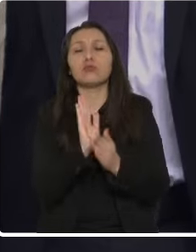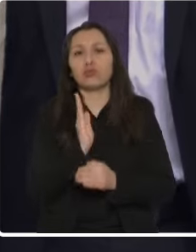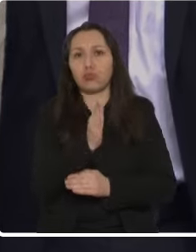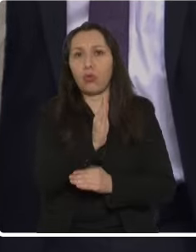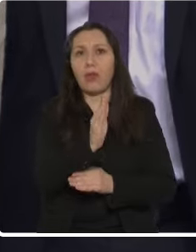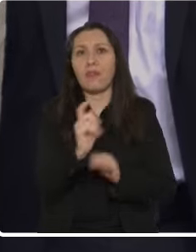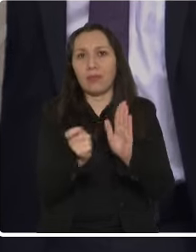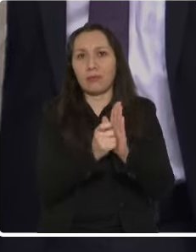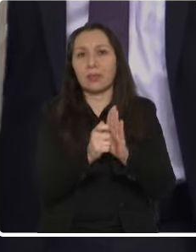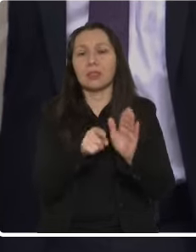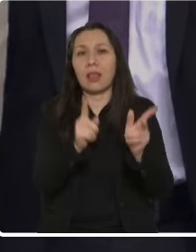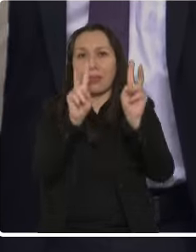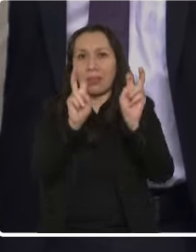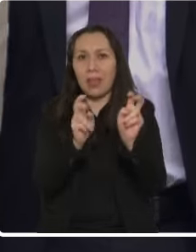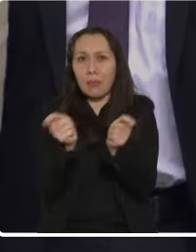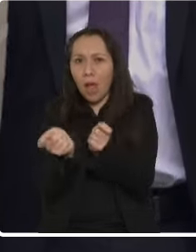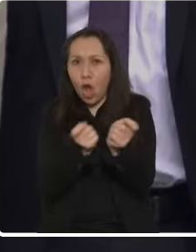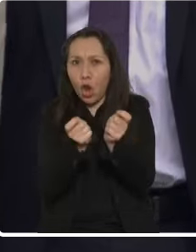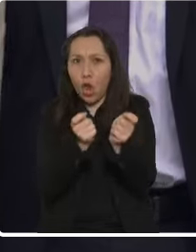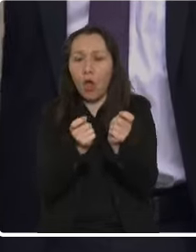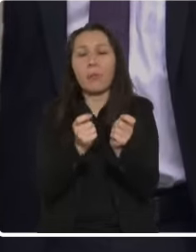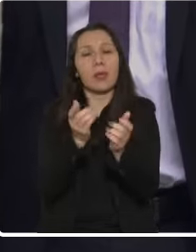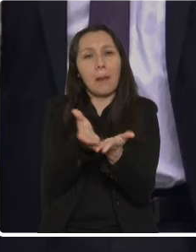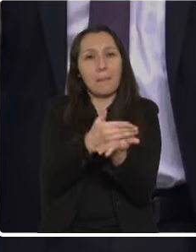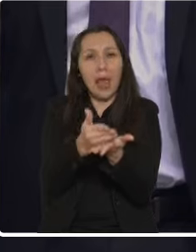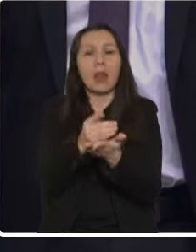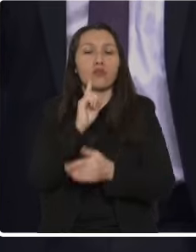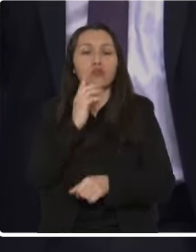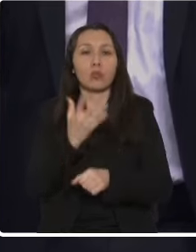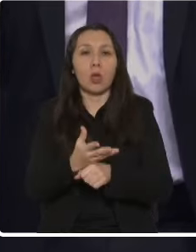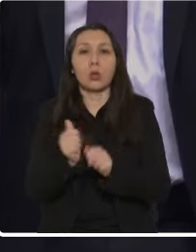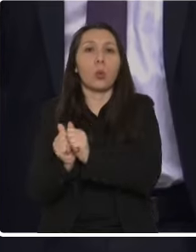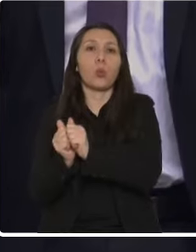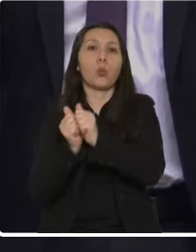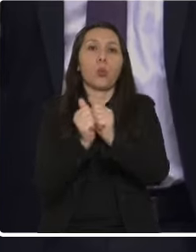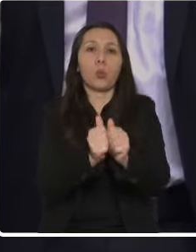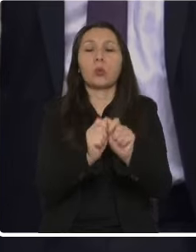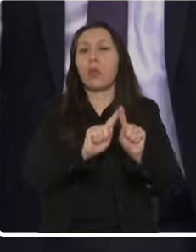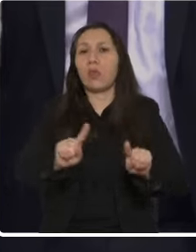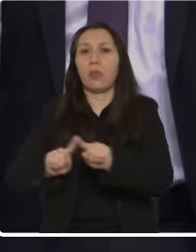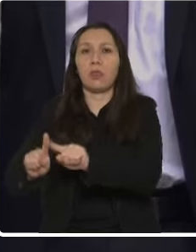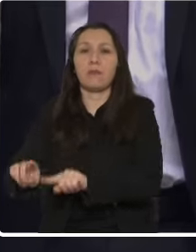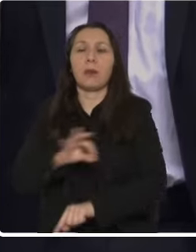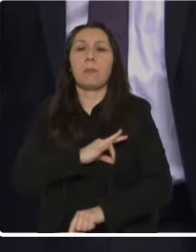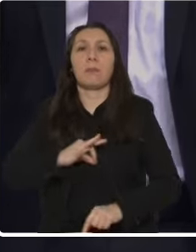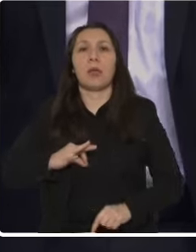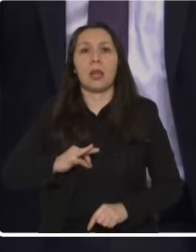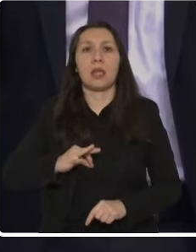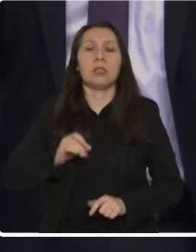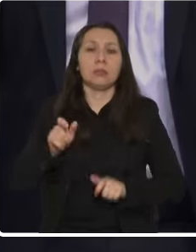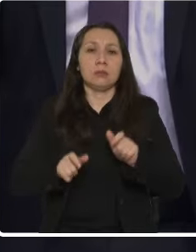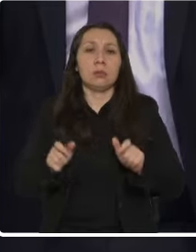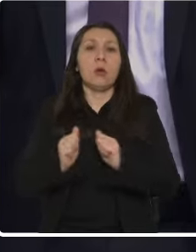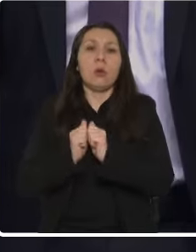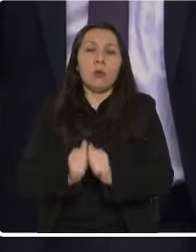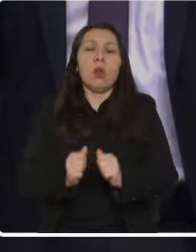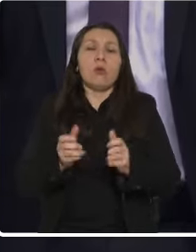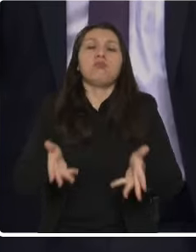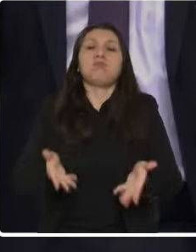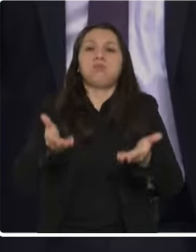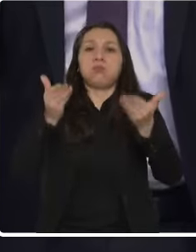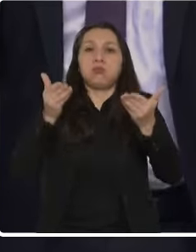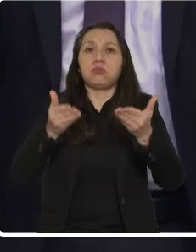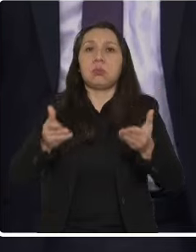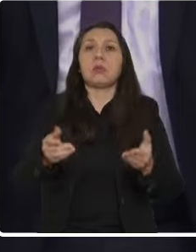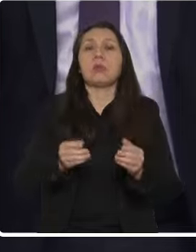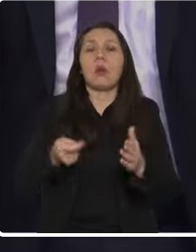en materia económico que esto tiene, en donde iré con diferentes ministros para poder seguir fomentando la inversión